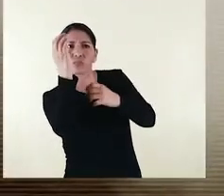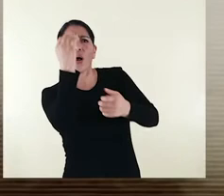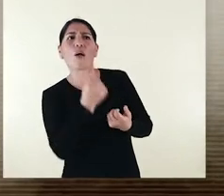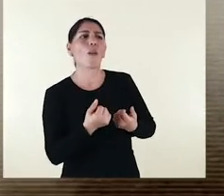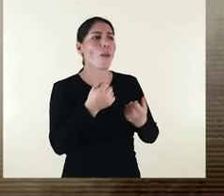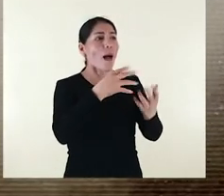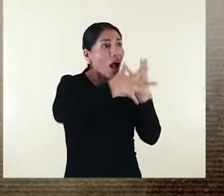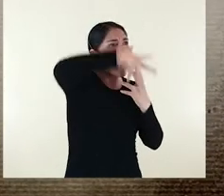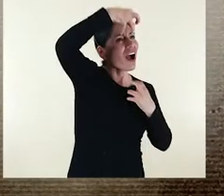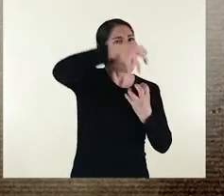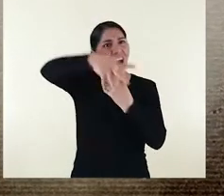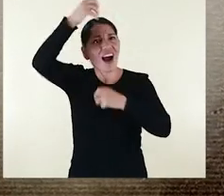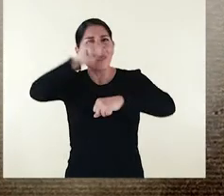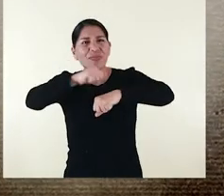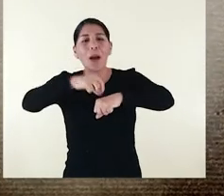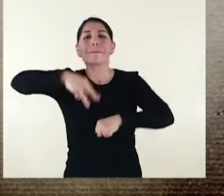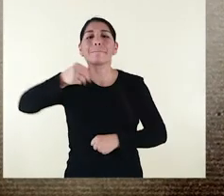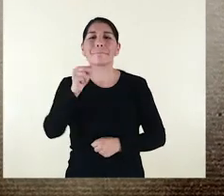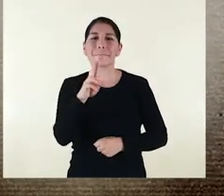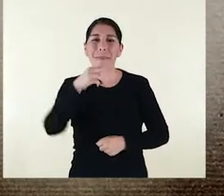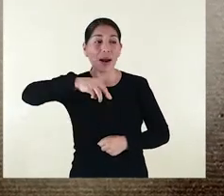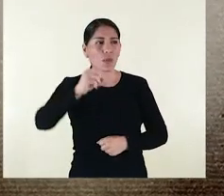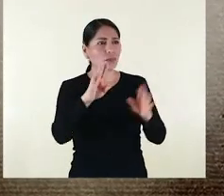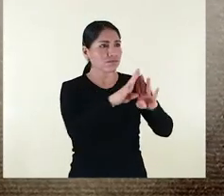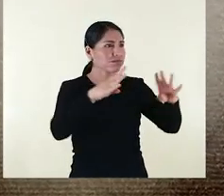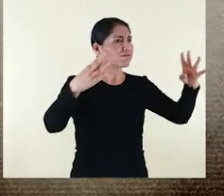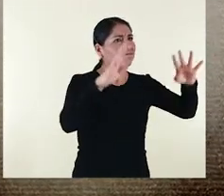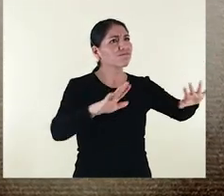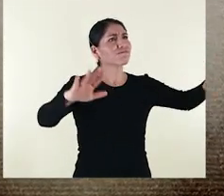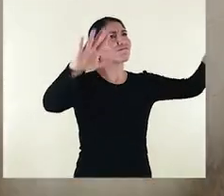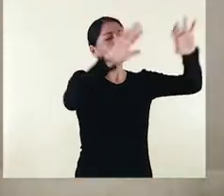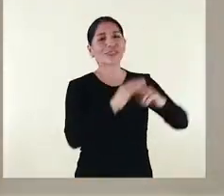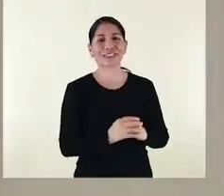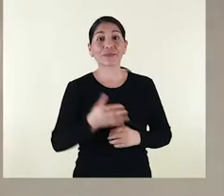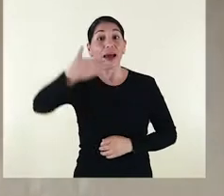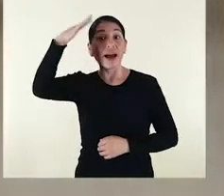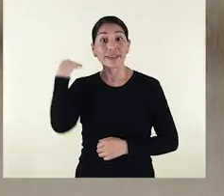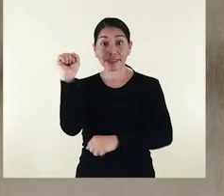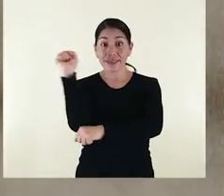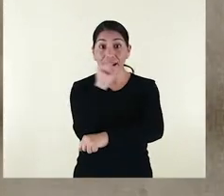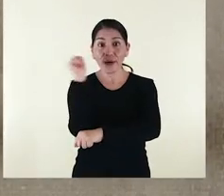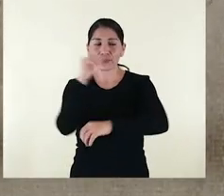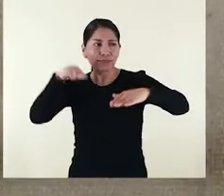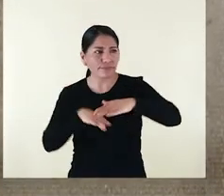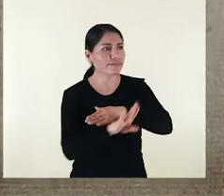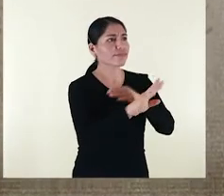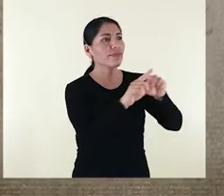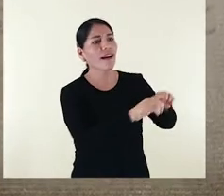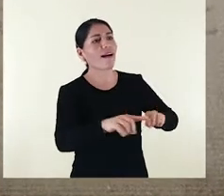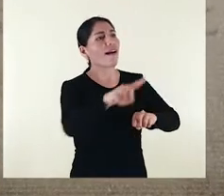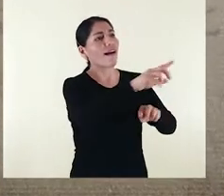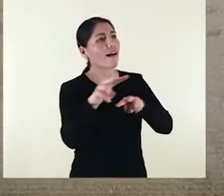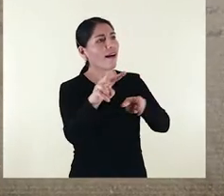verma central llena de verdor y 2 leones de mármol que adornaban el inicio del paseo. Cuando llegaron los automóviles, este fue el lugar